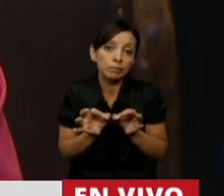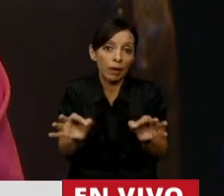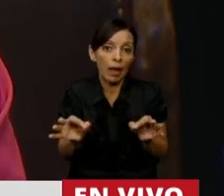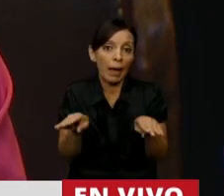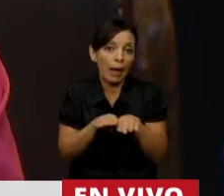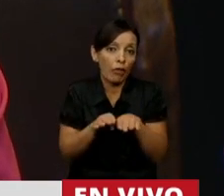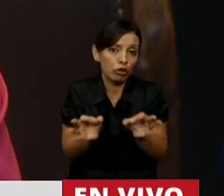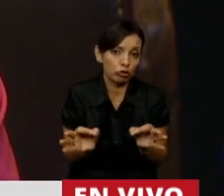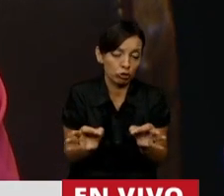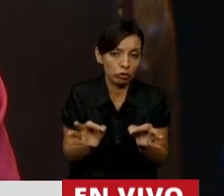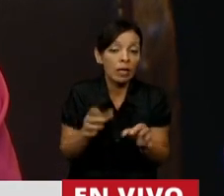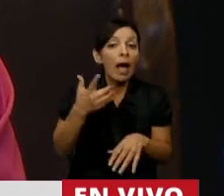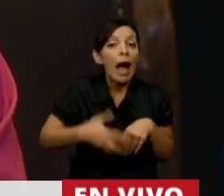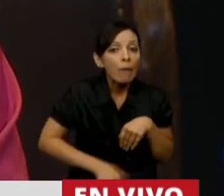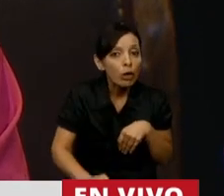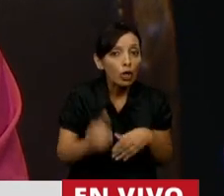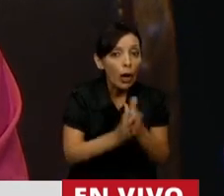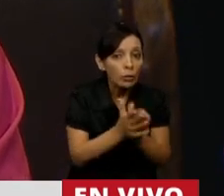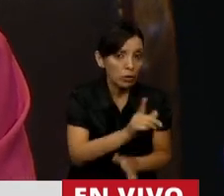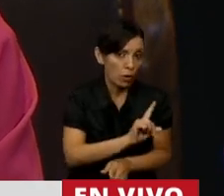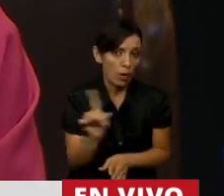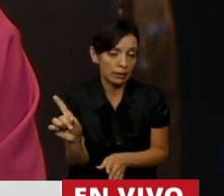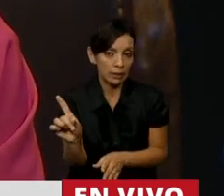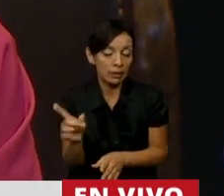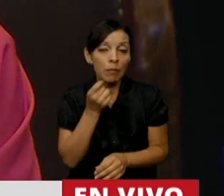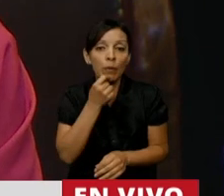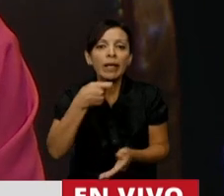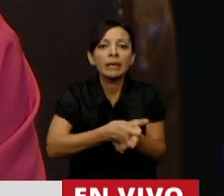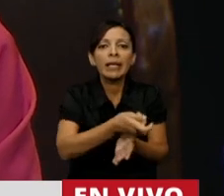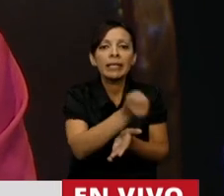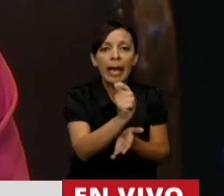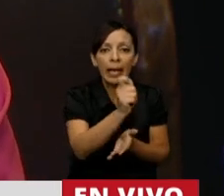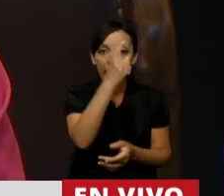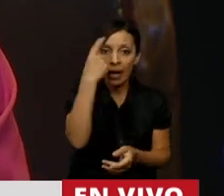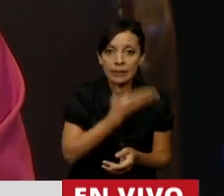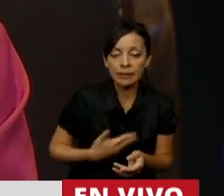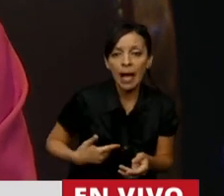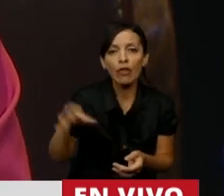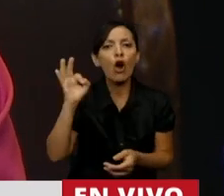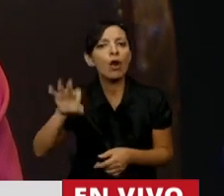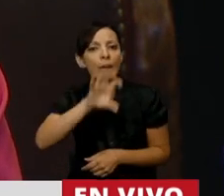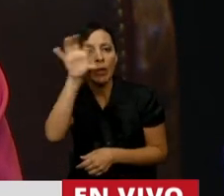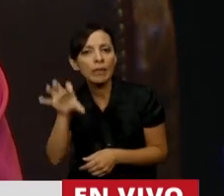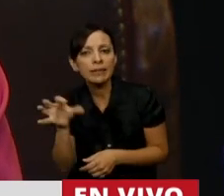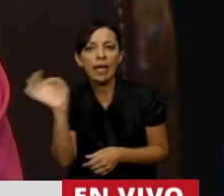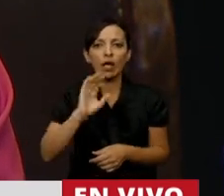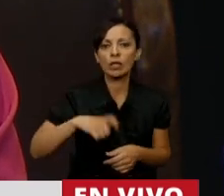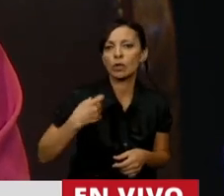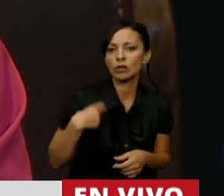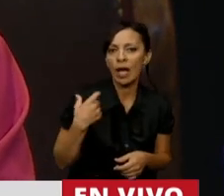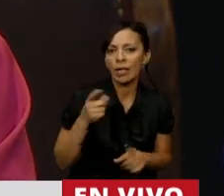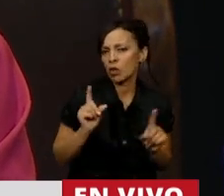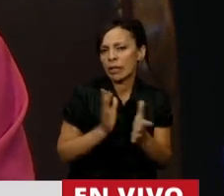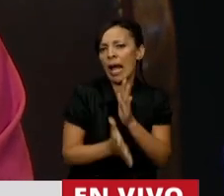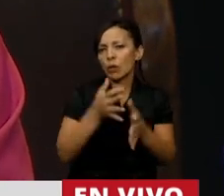el aborto no es gratuito, porque el costo o lo paga el Estado, lo pagan las provincias o lo pagan las obras sociales.